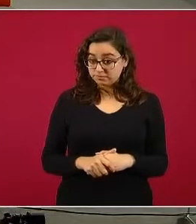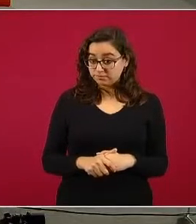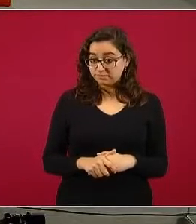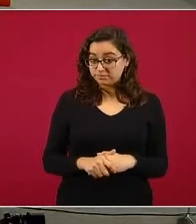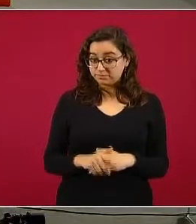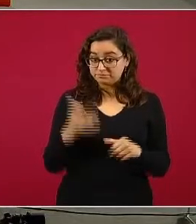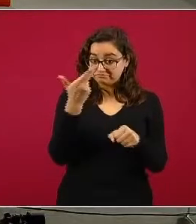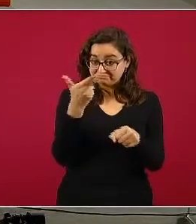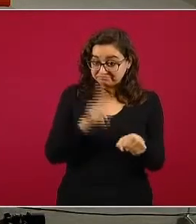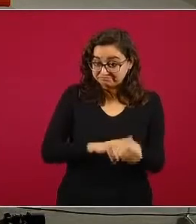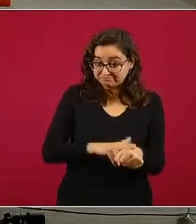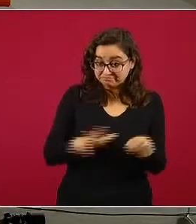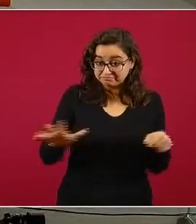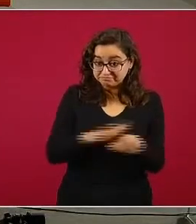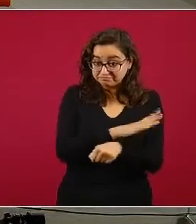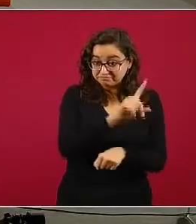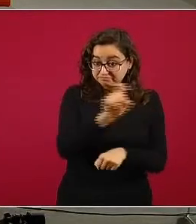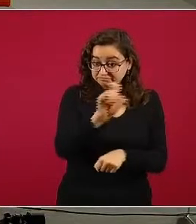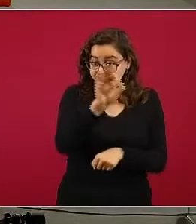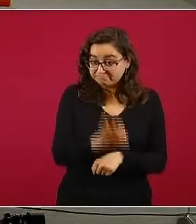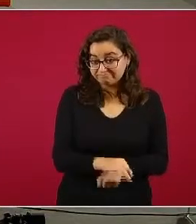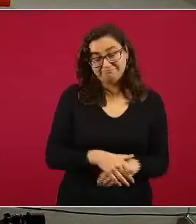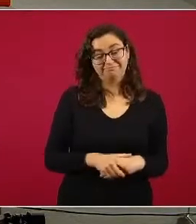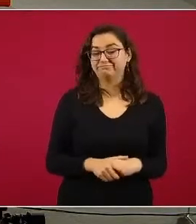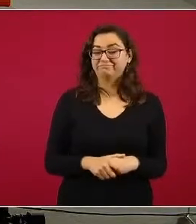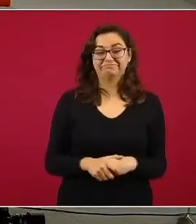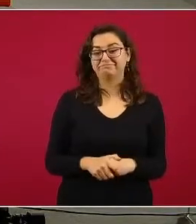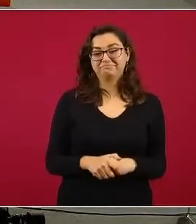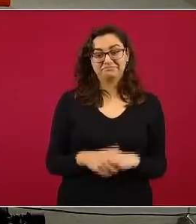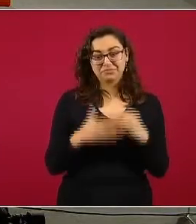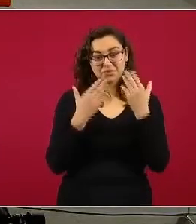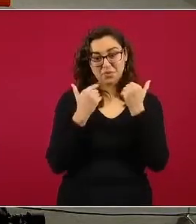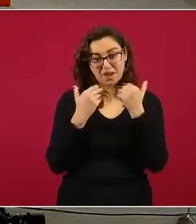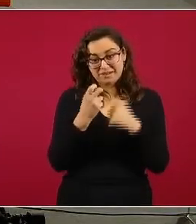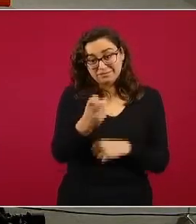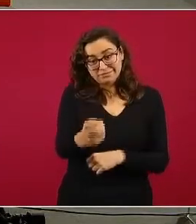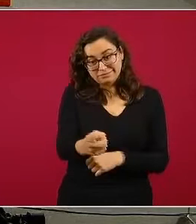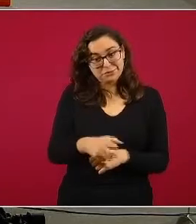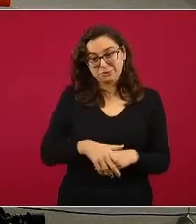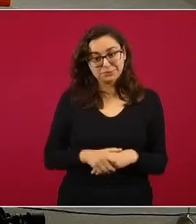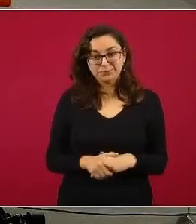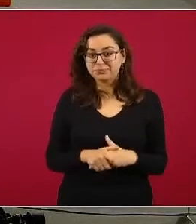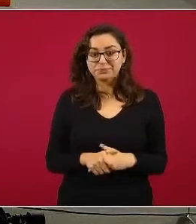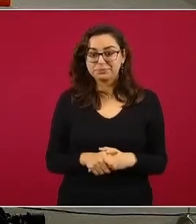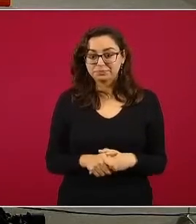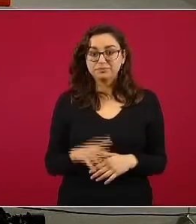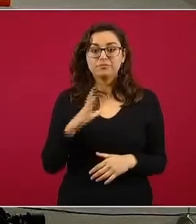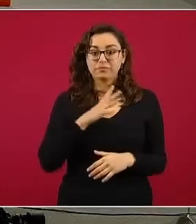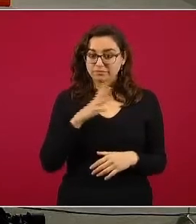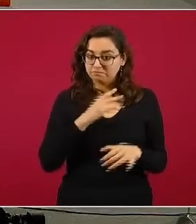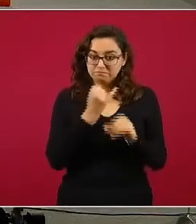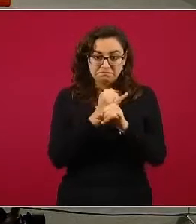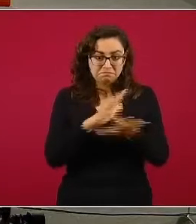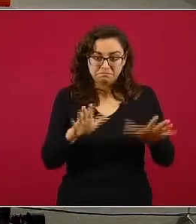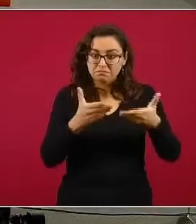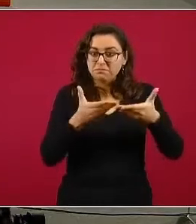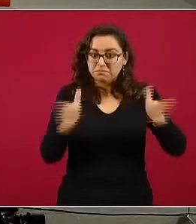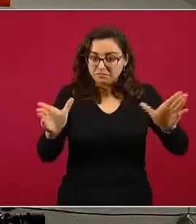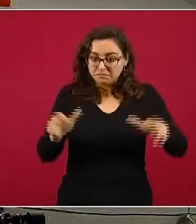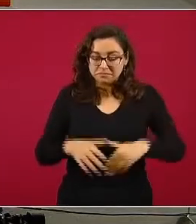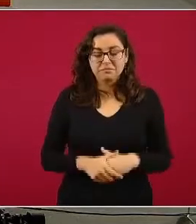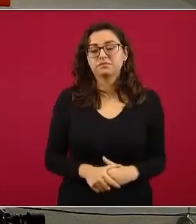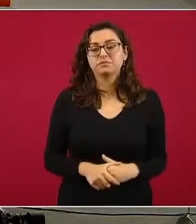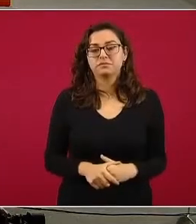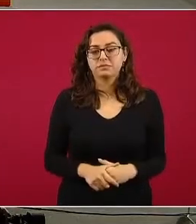las instituciones, los datos se revisan día con día, inclusive hay datos que son públicos. Si bien es cierto, y lo